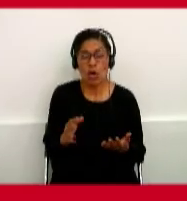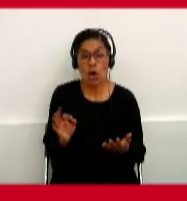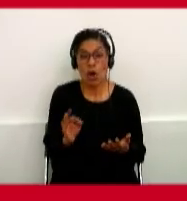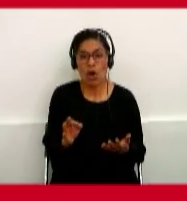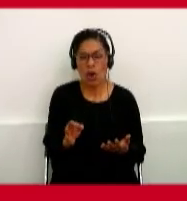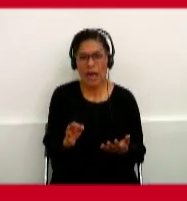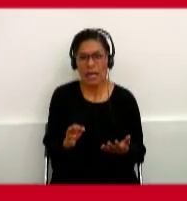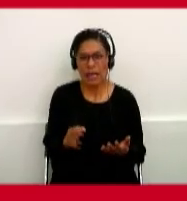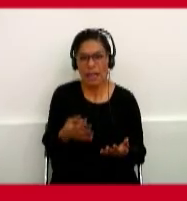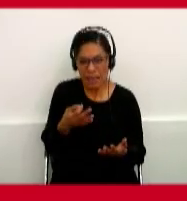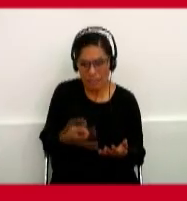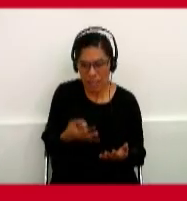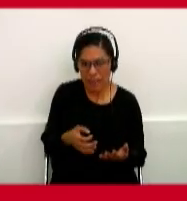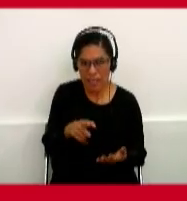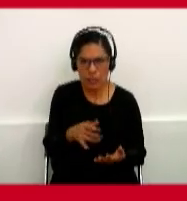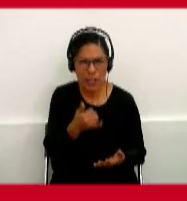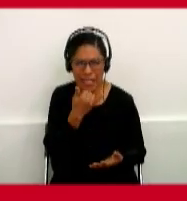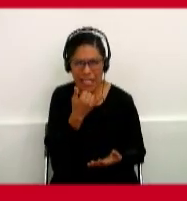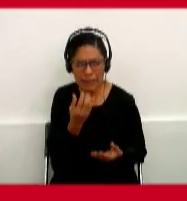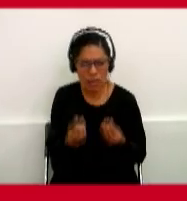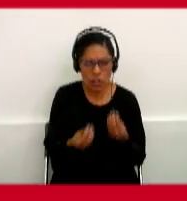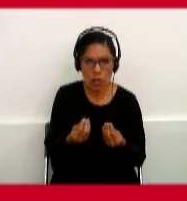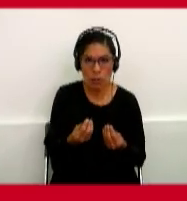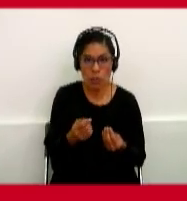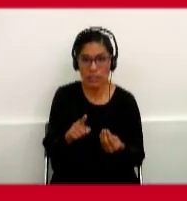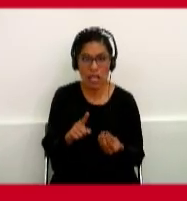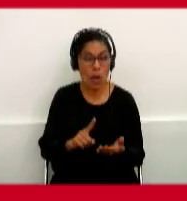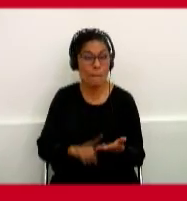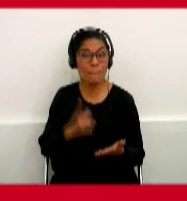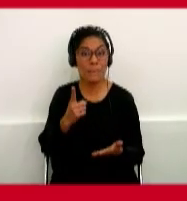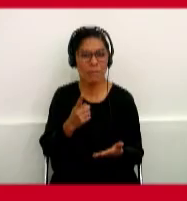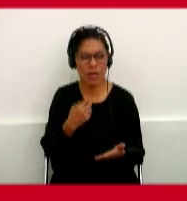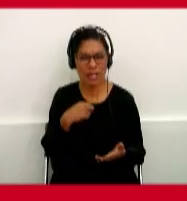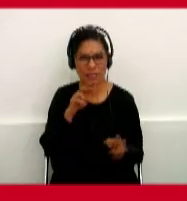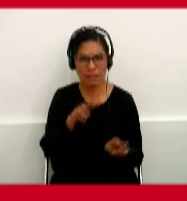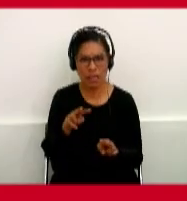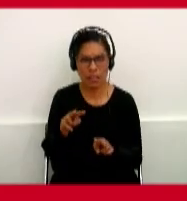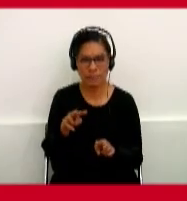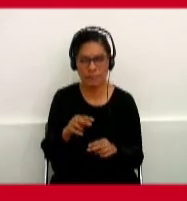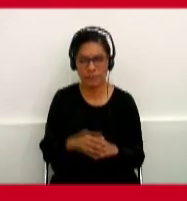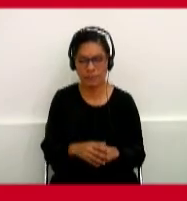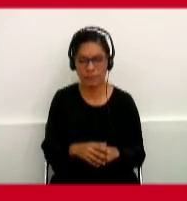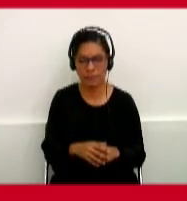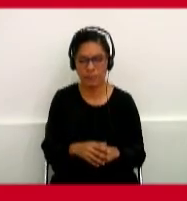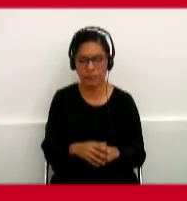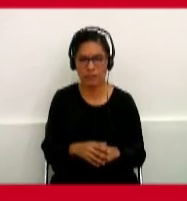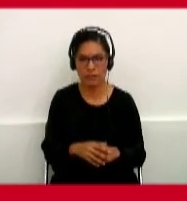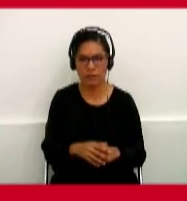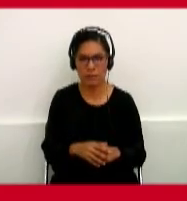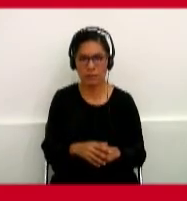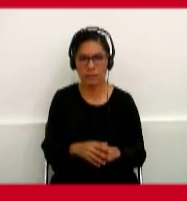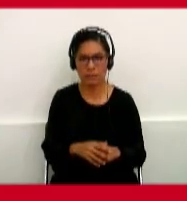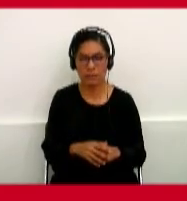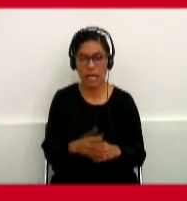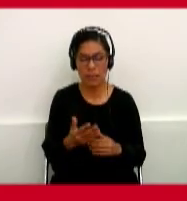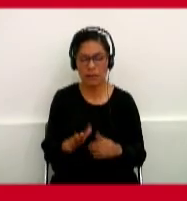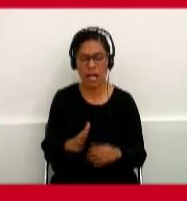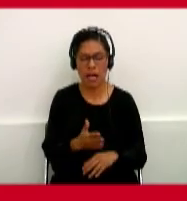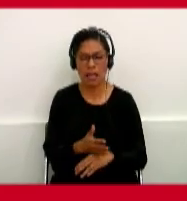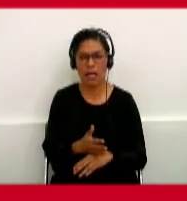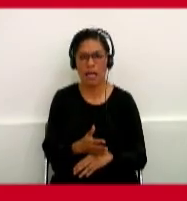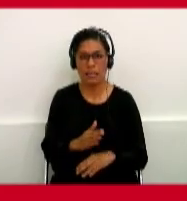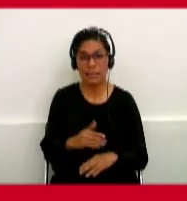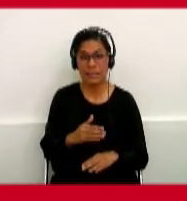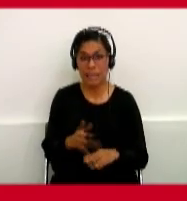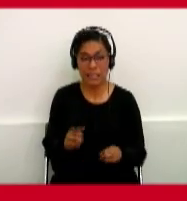de estas superficies de falla, ¿no? Porque son a priori, ¿no? Entonces, ya están anteriormente predestinadas, ¿no? En este tipo